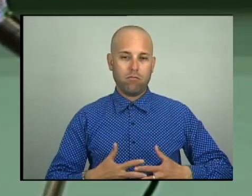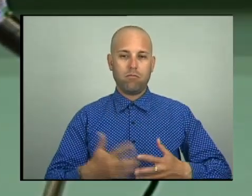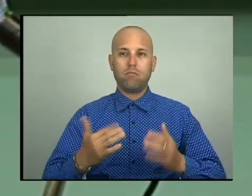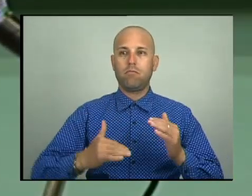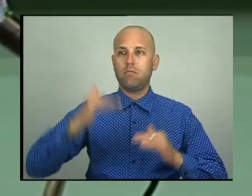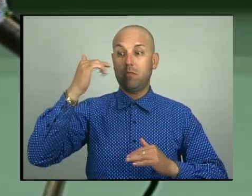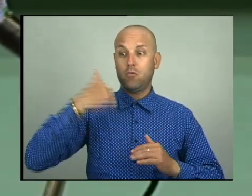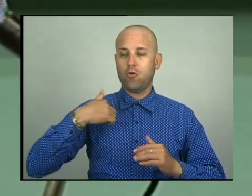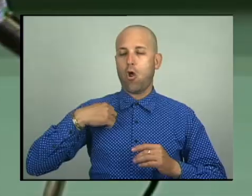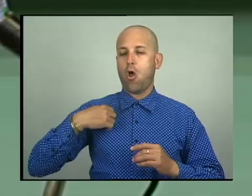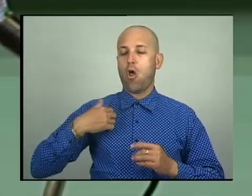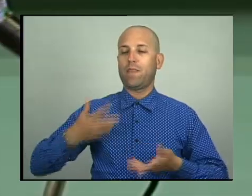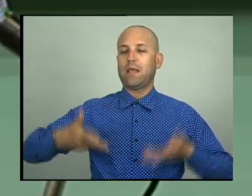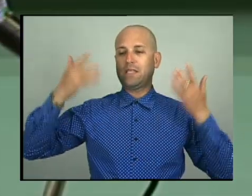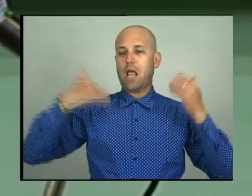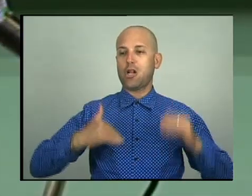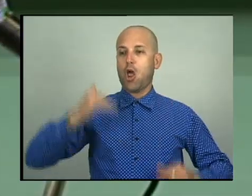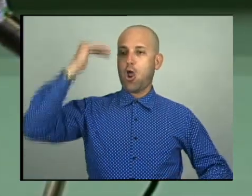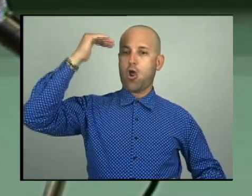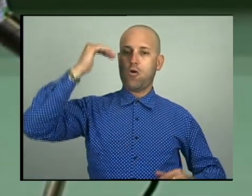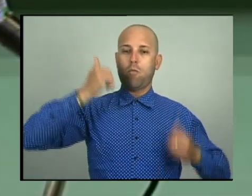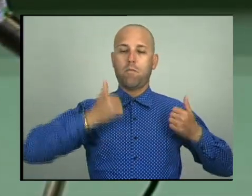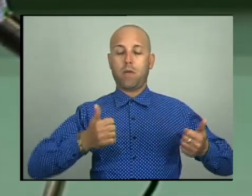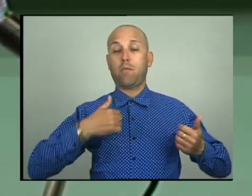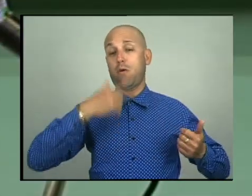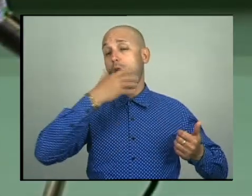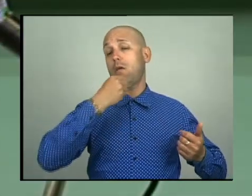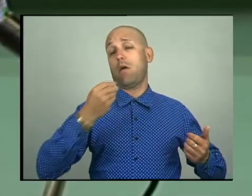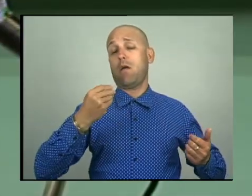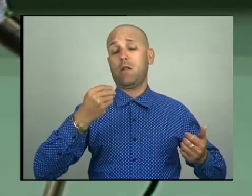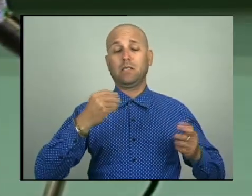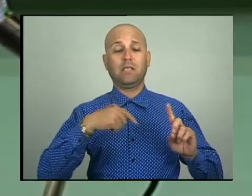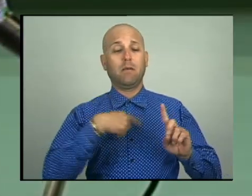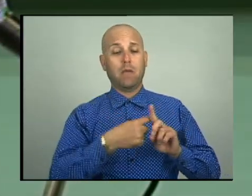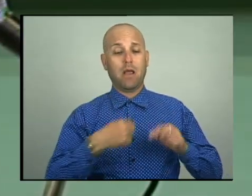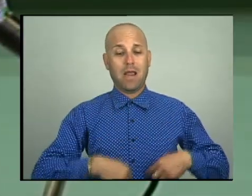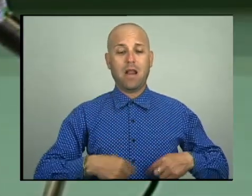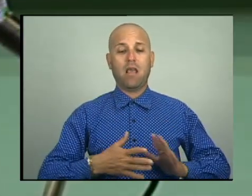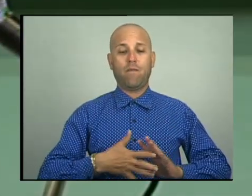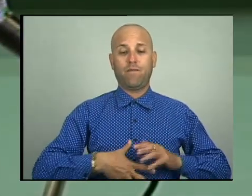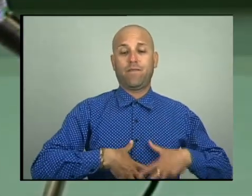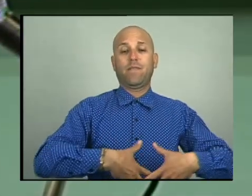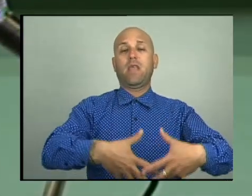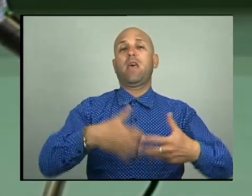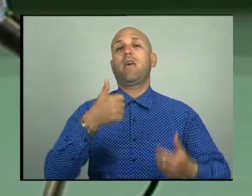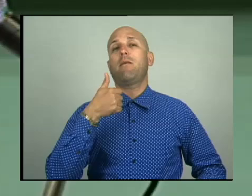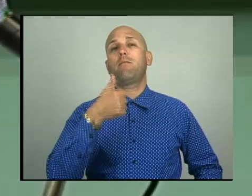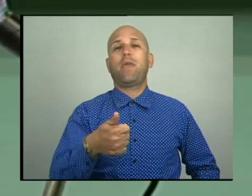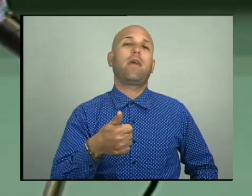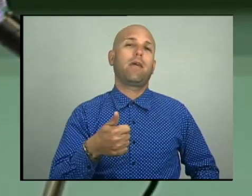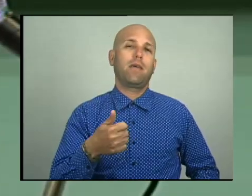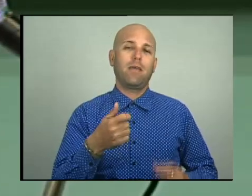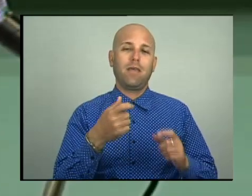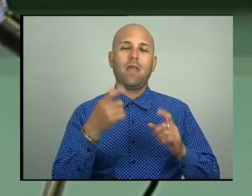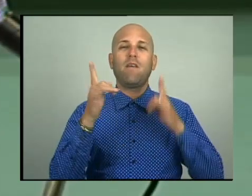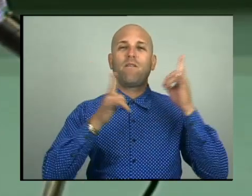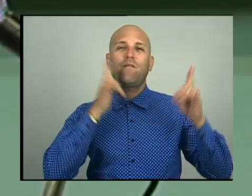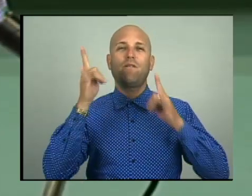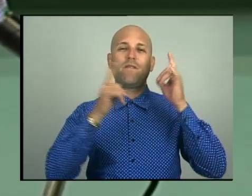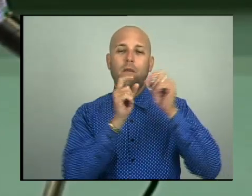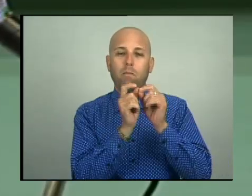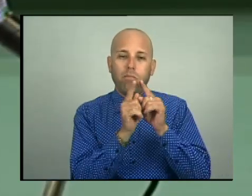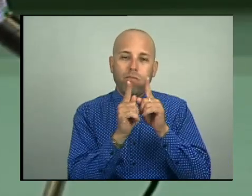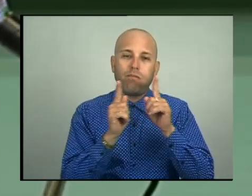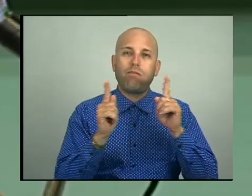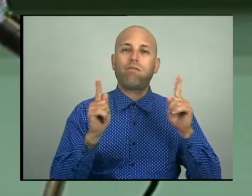esto puede faltar al concebir un embarazo, porque no pueden tener todos los elementos para que se desarrolle el feto adecuadamente y provocarse una